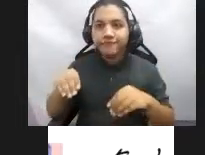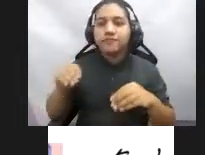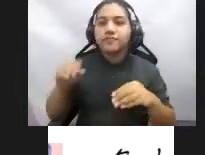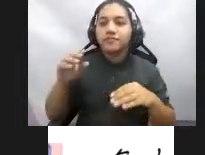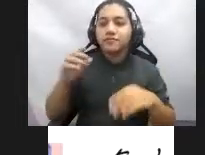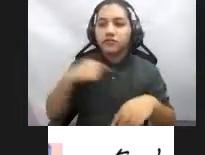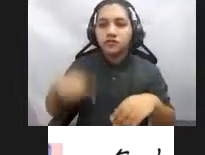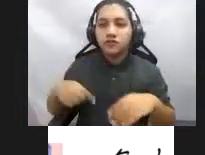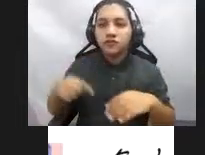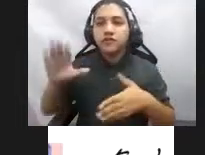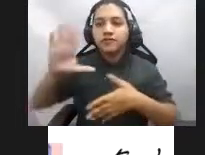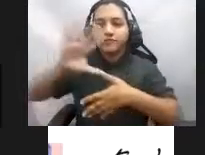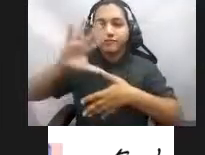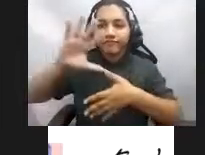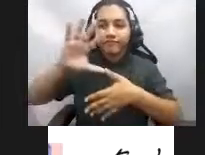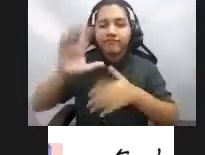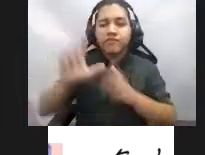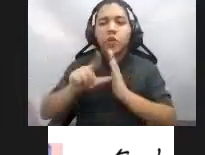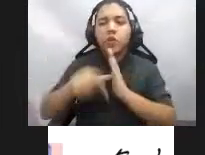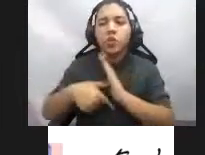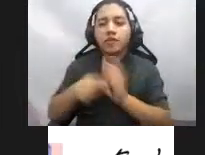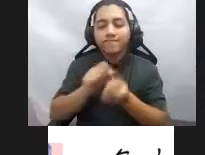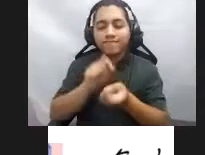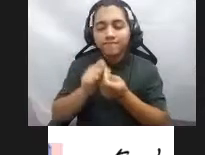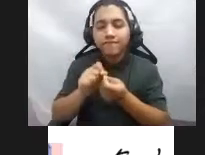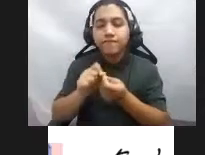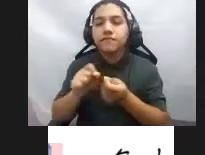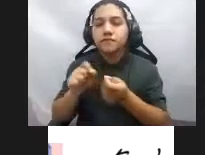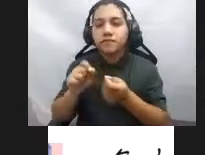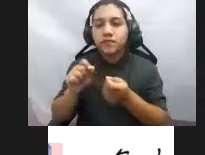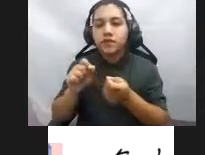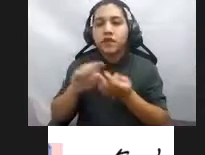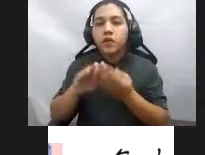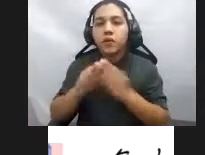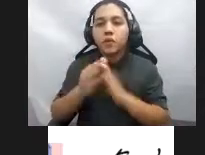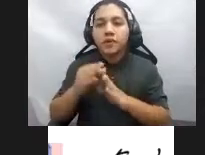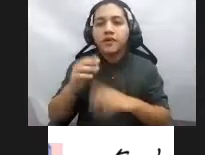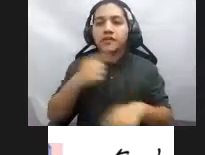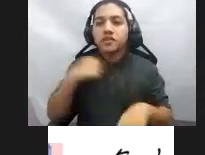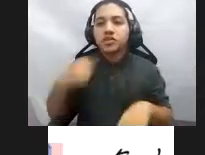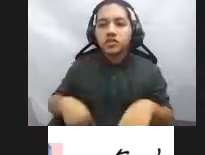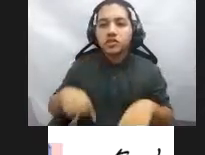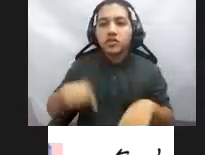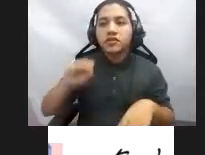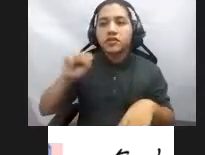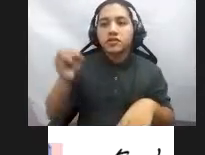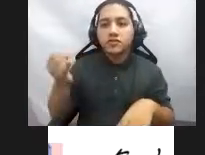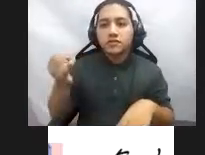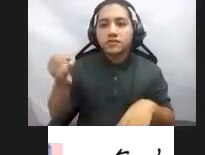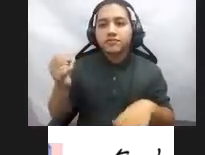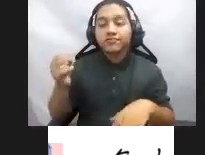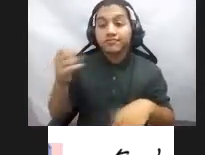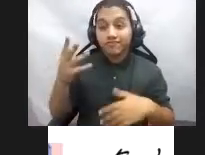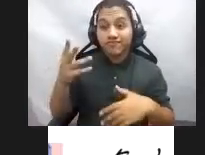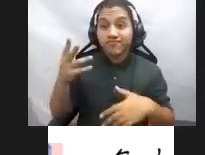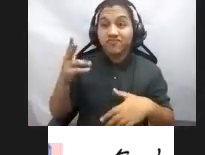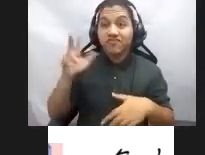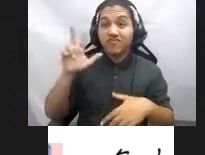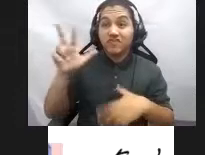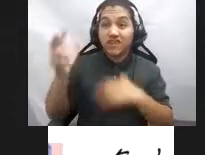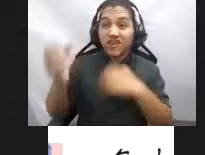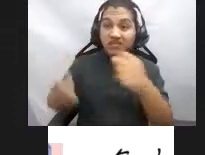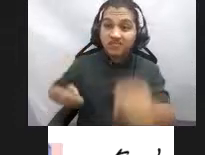más específicamente de la presencia de la comunidad china en San Juan, que ya abarca 3 siglos. Hoy un colega me